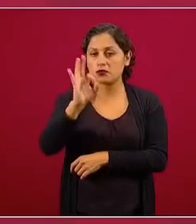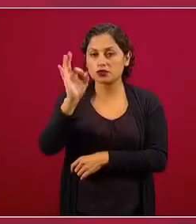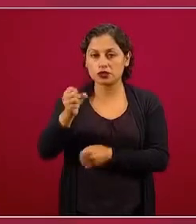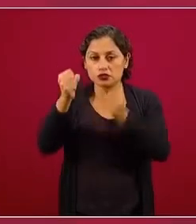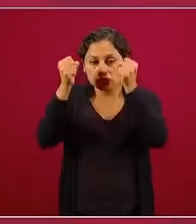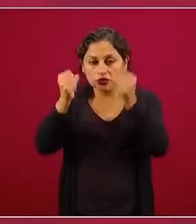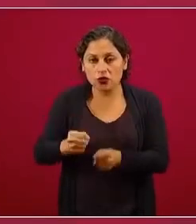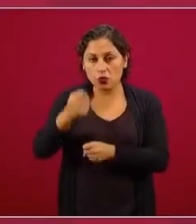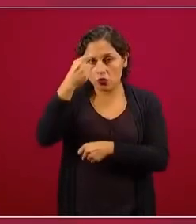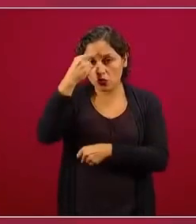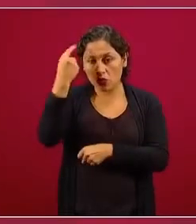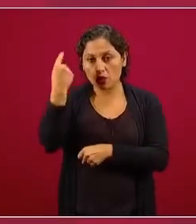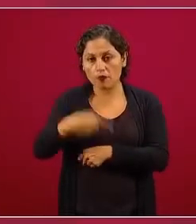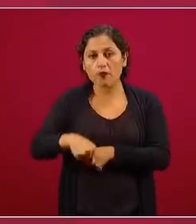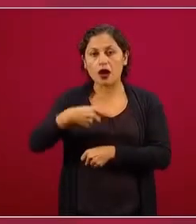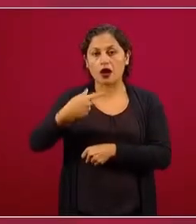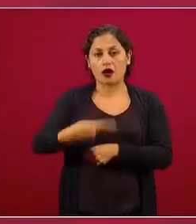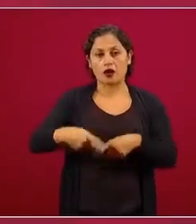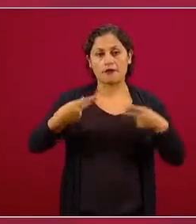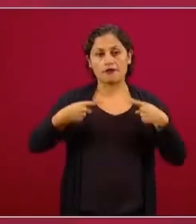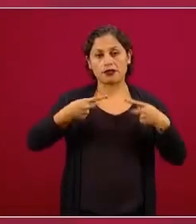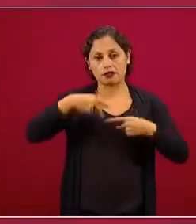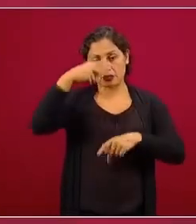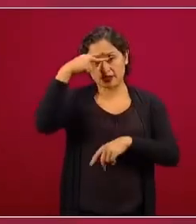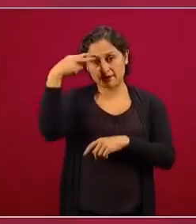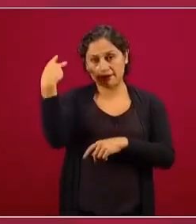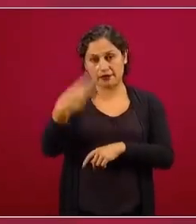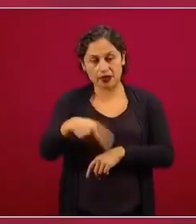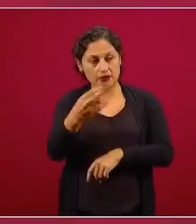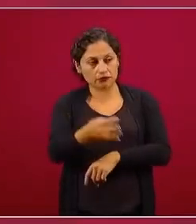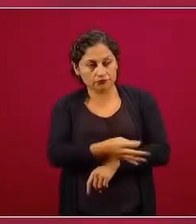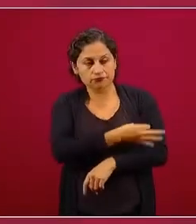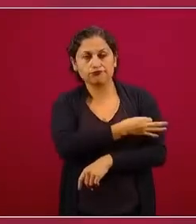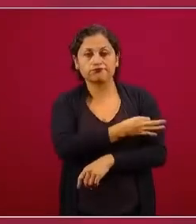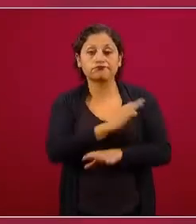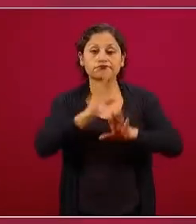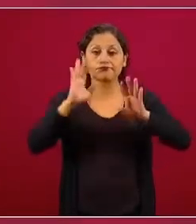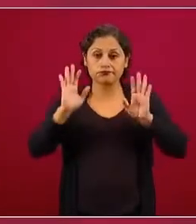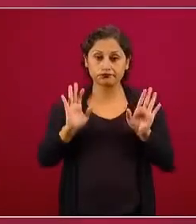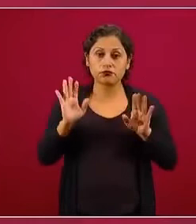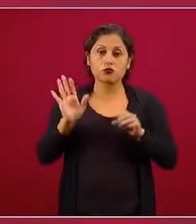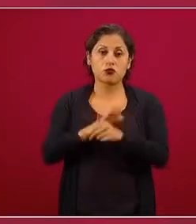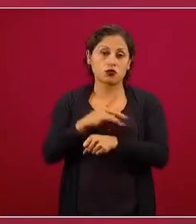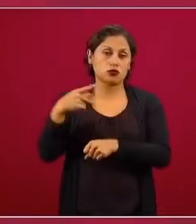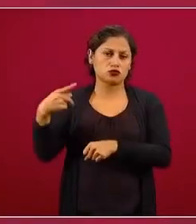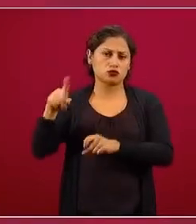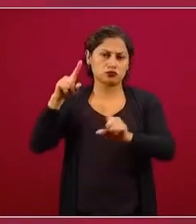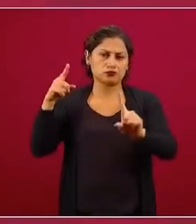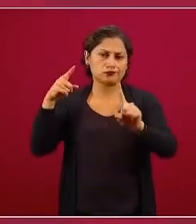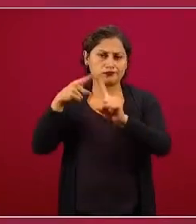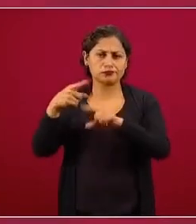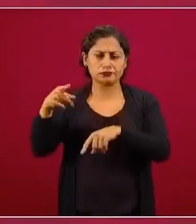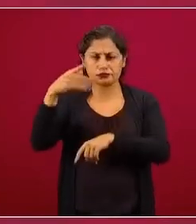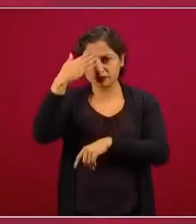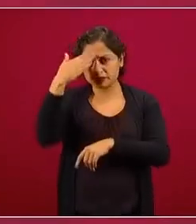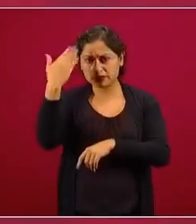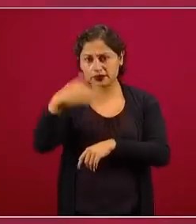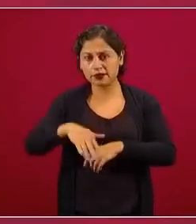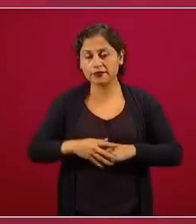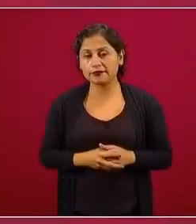población mexicana en función de lograr en un momento determinado los objetivos que todos esperamos que